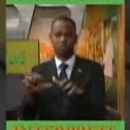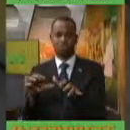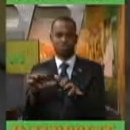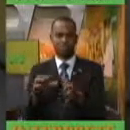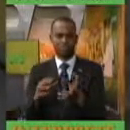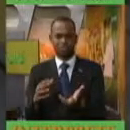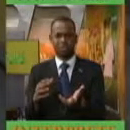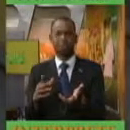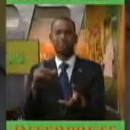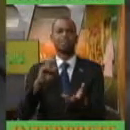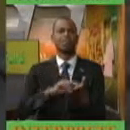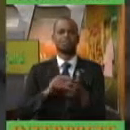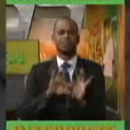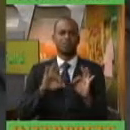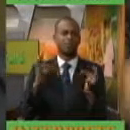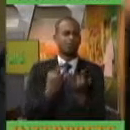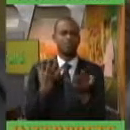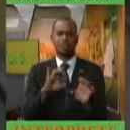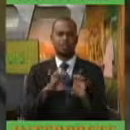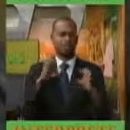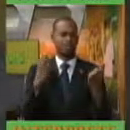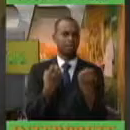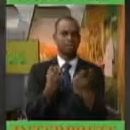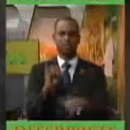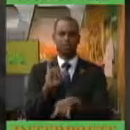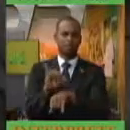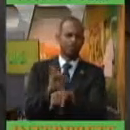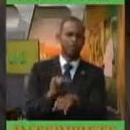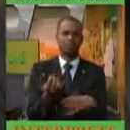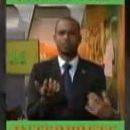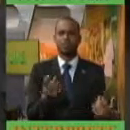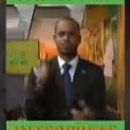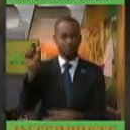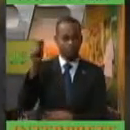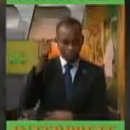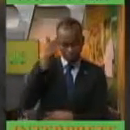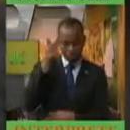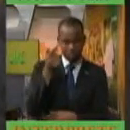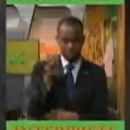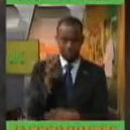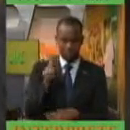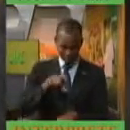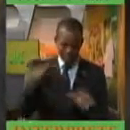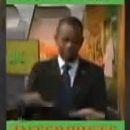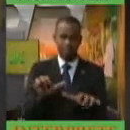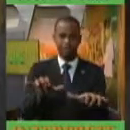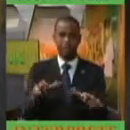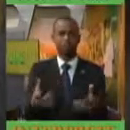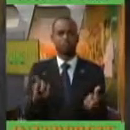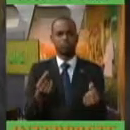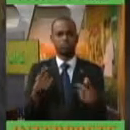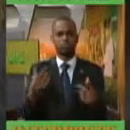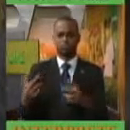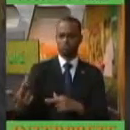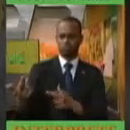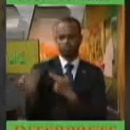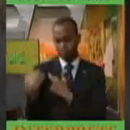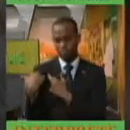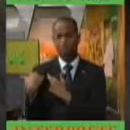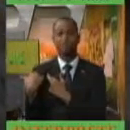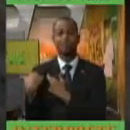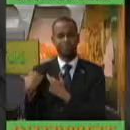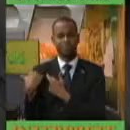los compañeros, es un tema de familia, del empresariado, de las iglesias. El gobierno tiene que hacer como lo hace, asumir